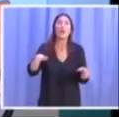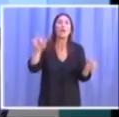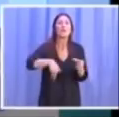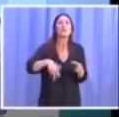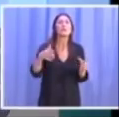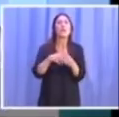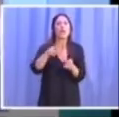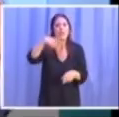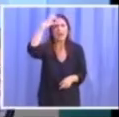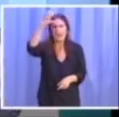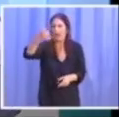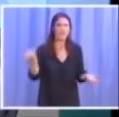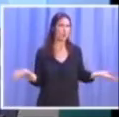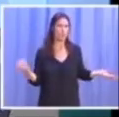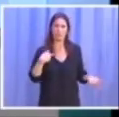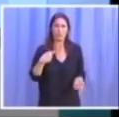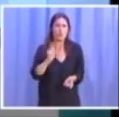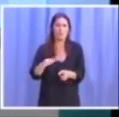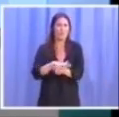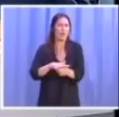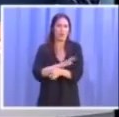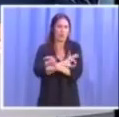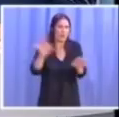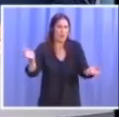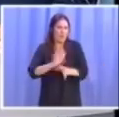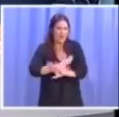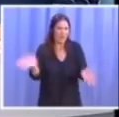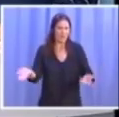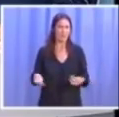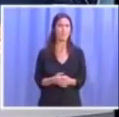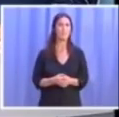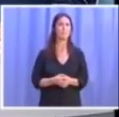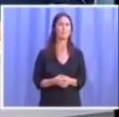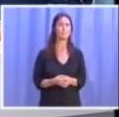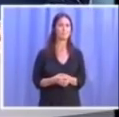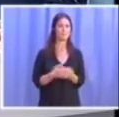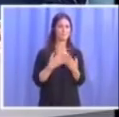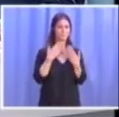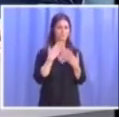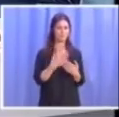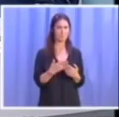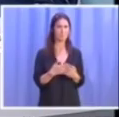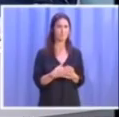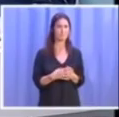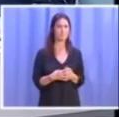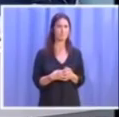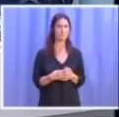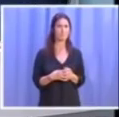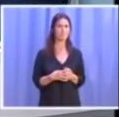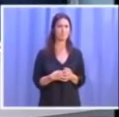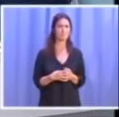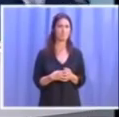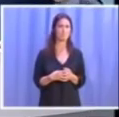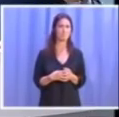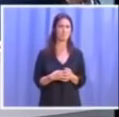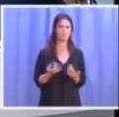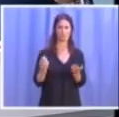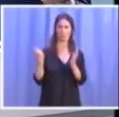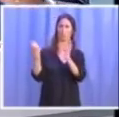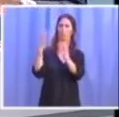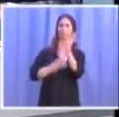reino y no es barrio de nada ni de nadie. Señor Pérez, muchas gracias. Le he dado 15 segundos yo más. Nada, porque se la compro.